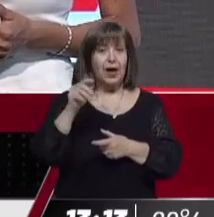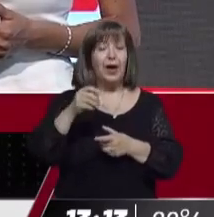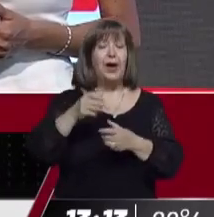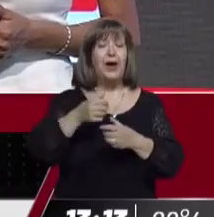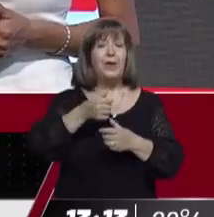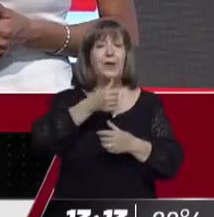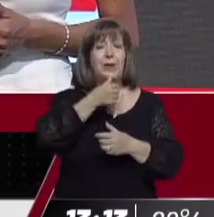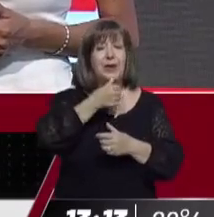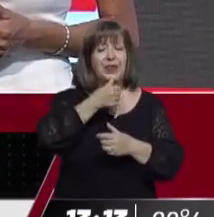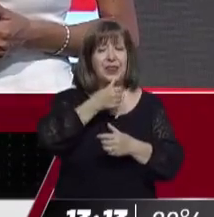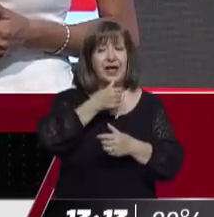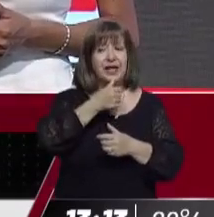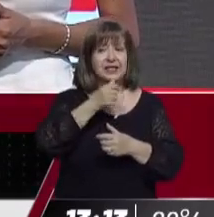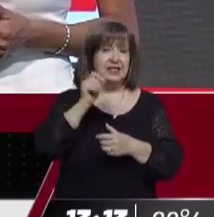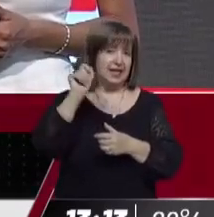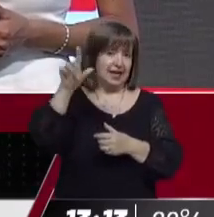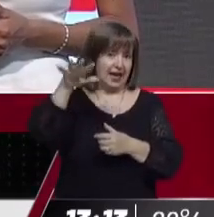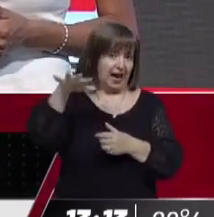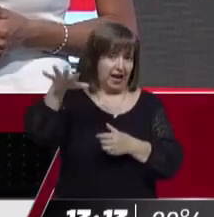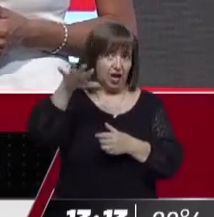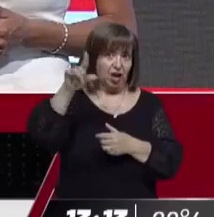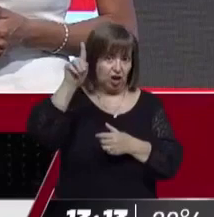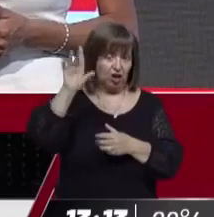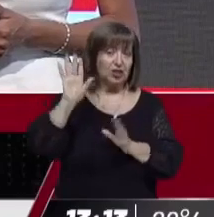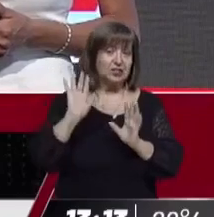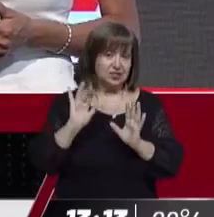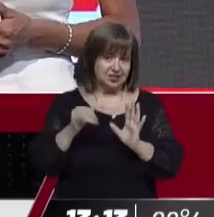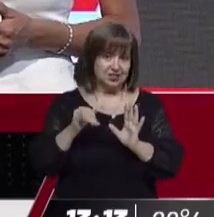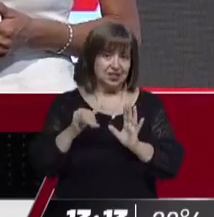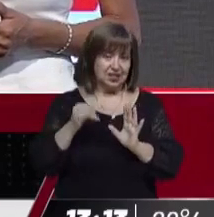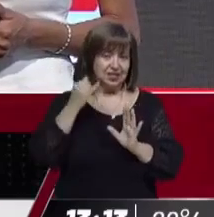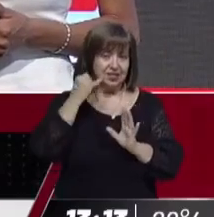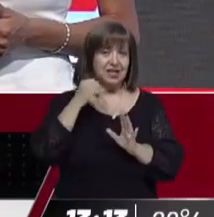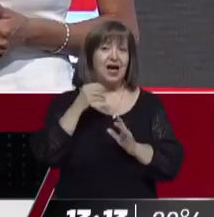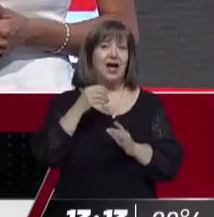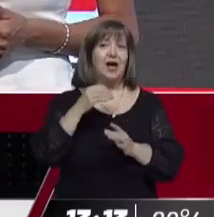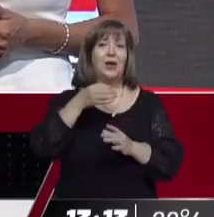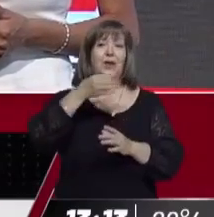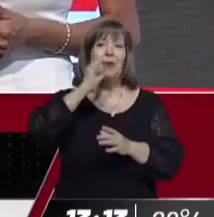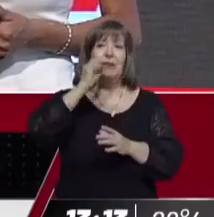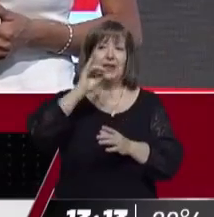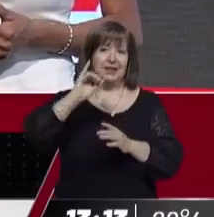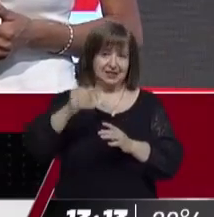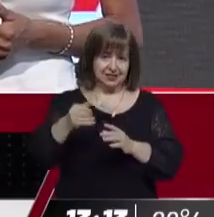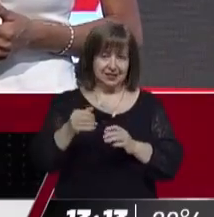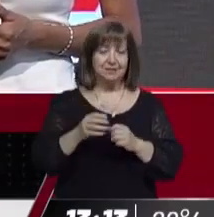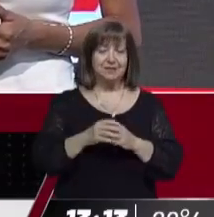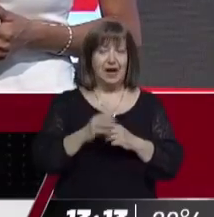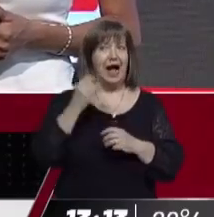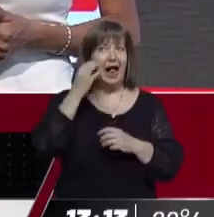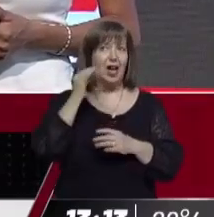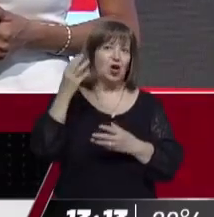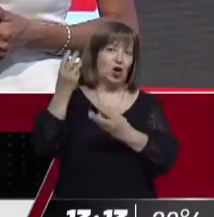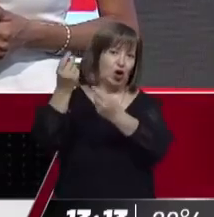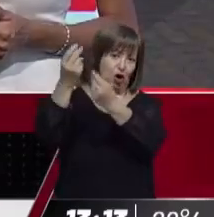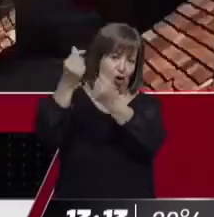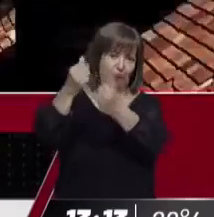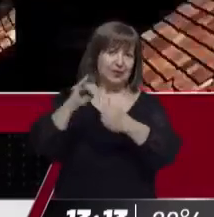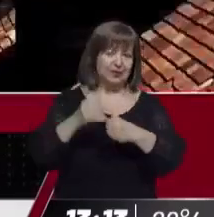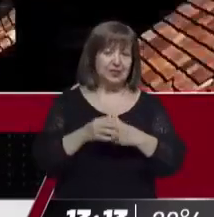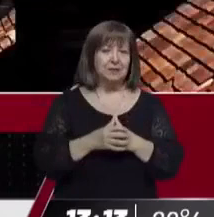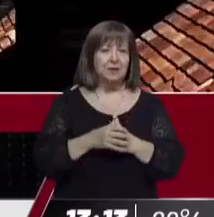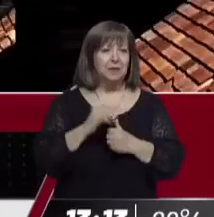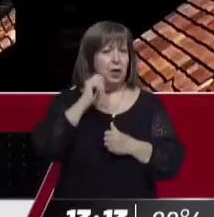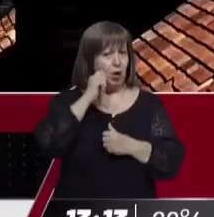bebidas regionales. Sí. Algo de eso hemos traído, por supuesto. Bueno, hemos traído algo de aquel lugar.